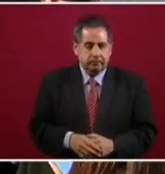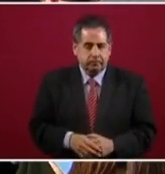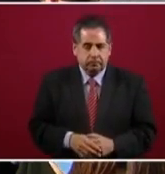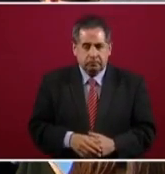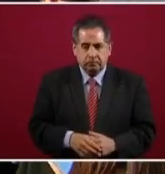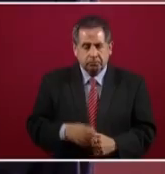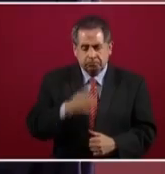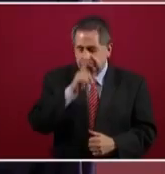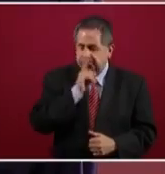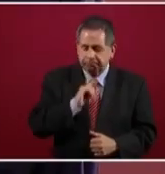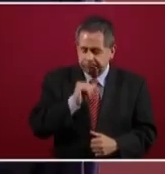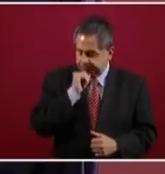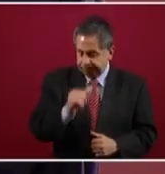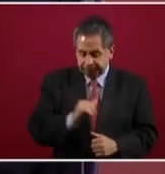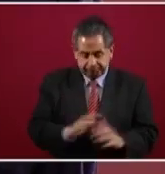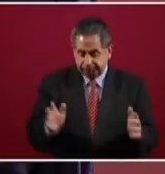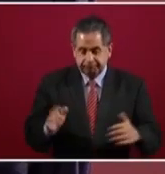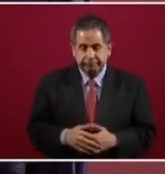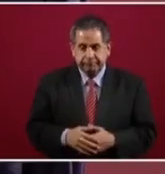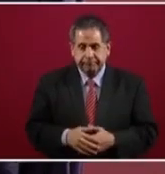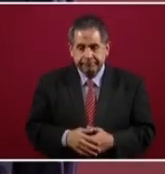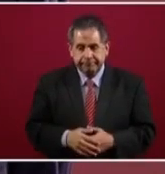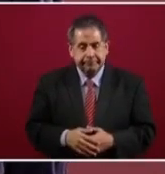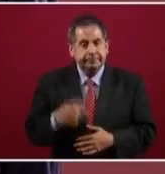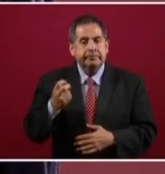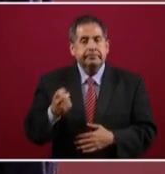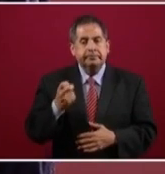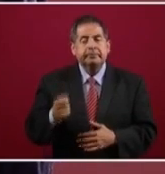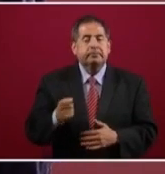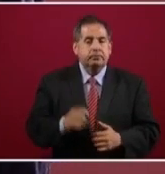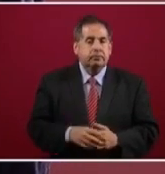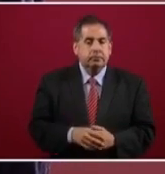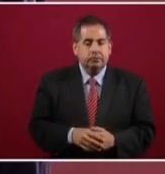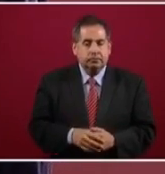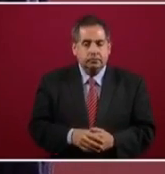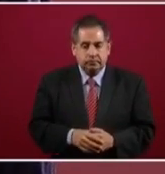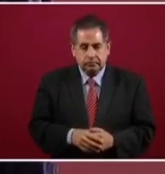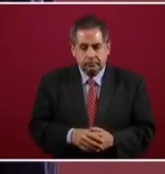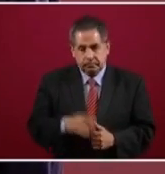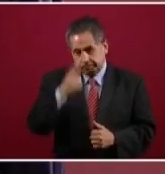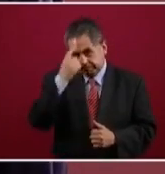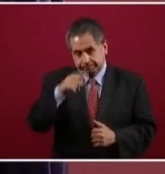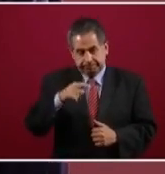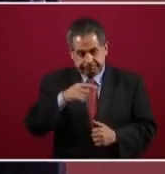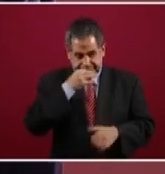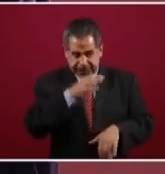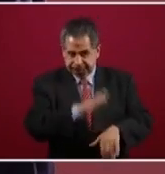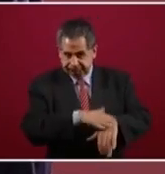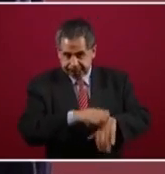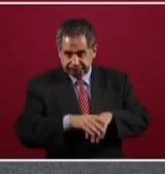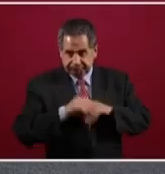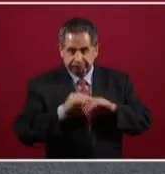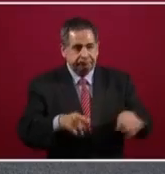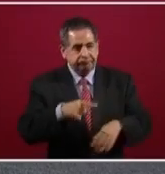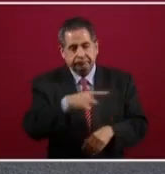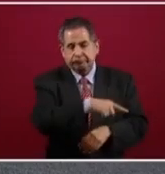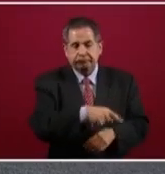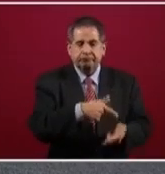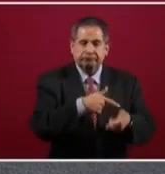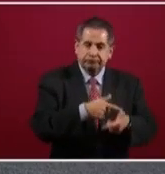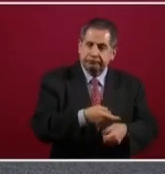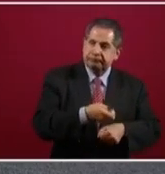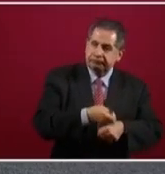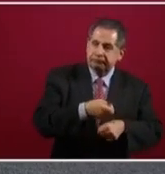pero no miento. Todo esto es para los que siguen